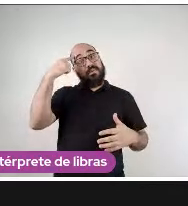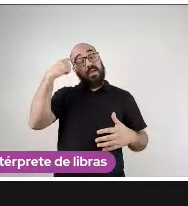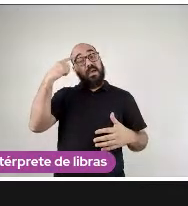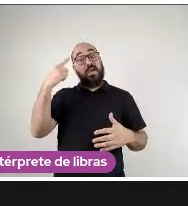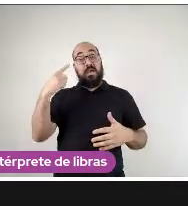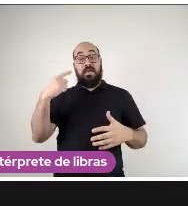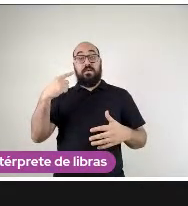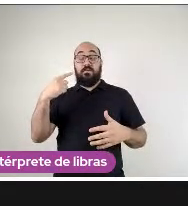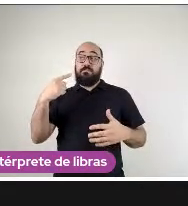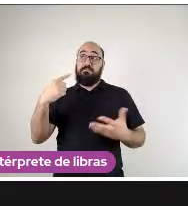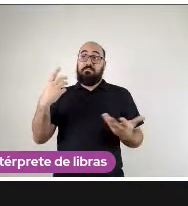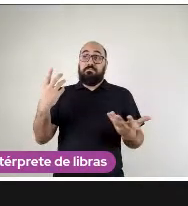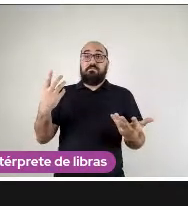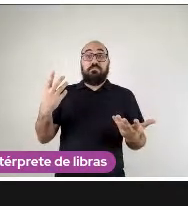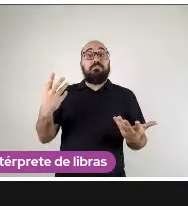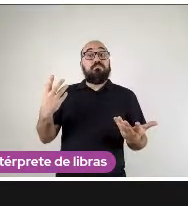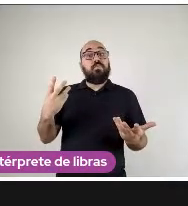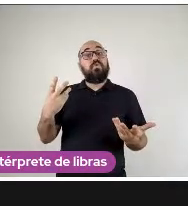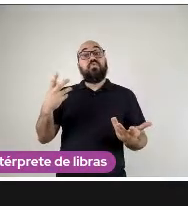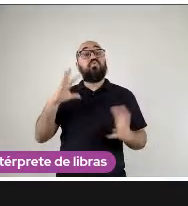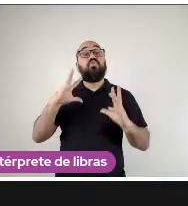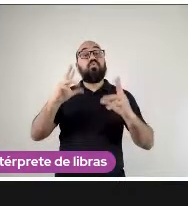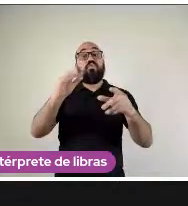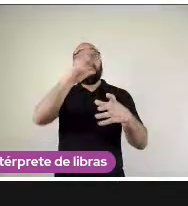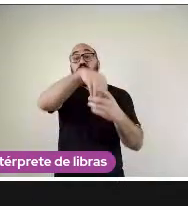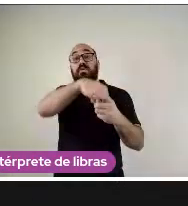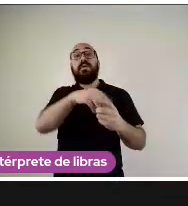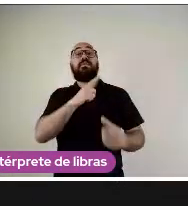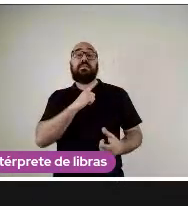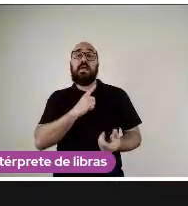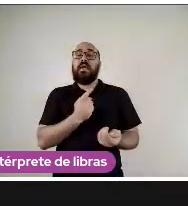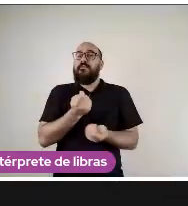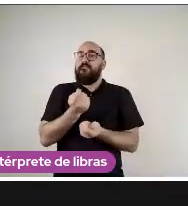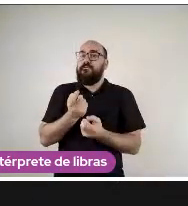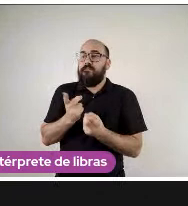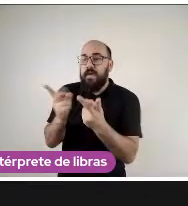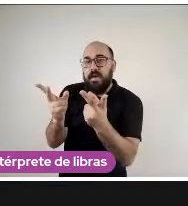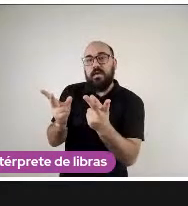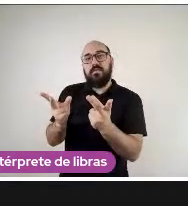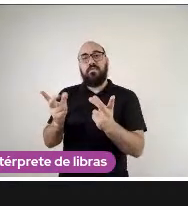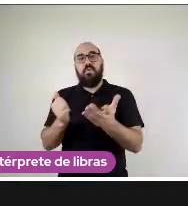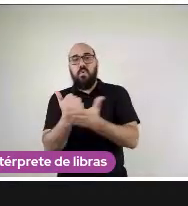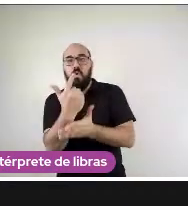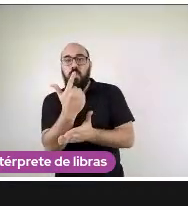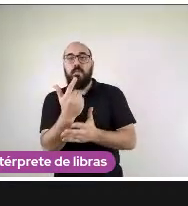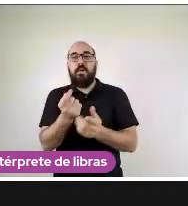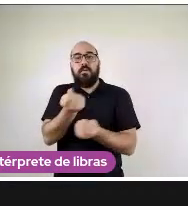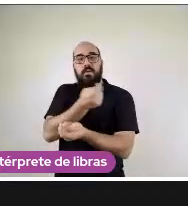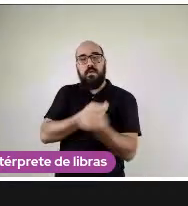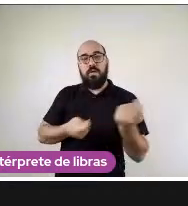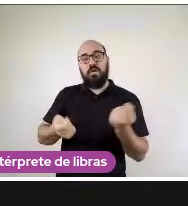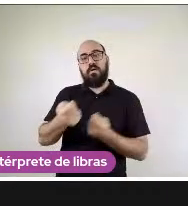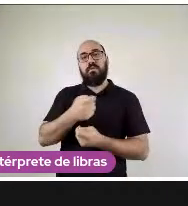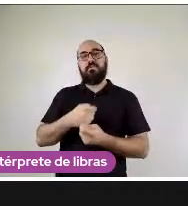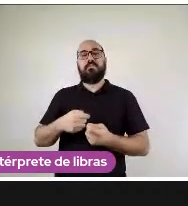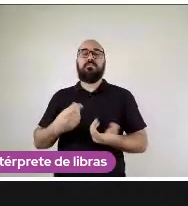El océano nos ofrece protección en aquellos sitios donde hay hábitats de manglares y